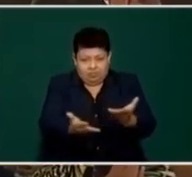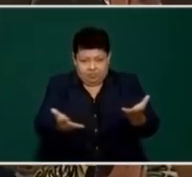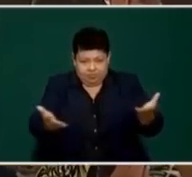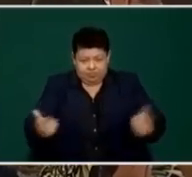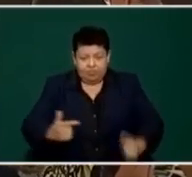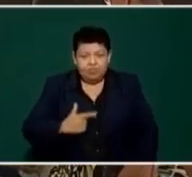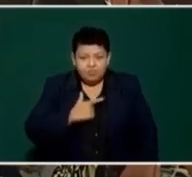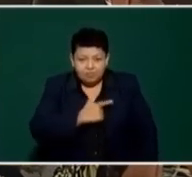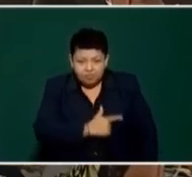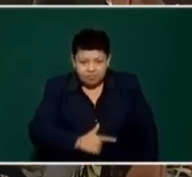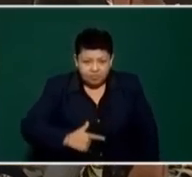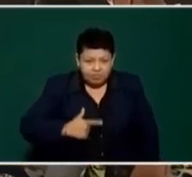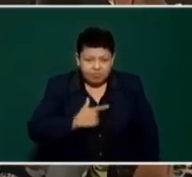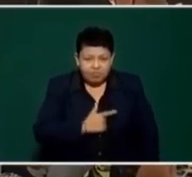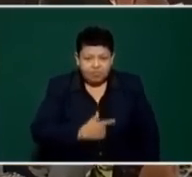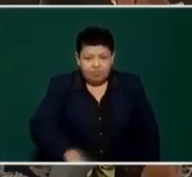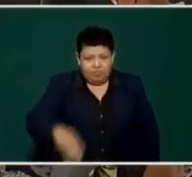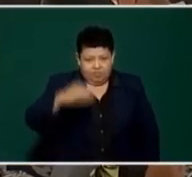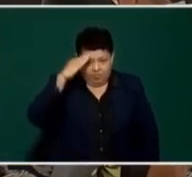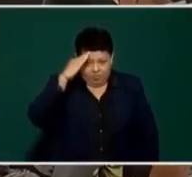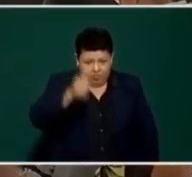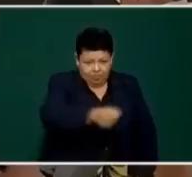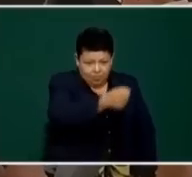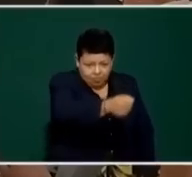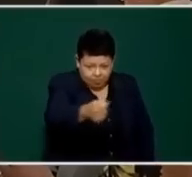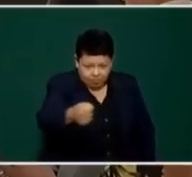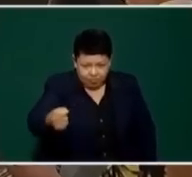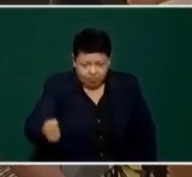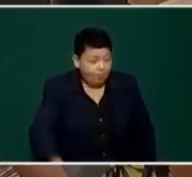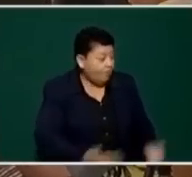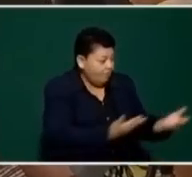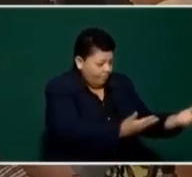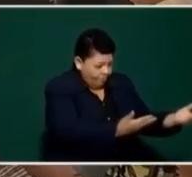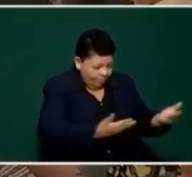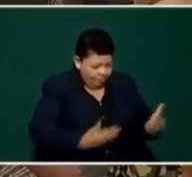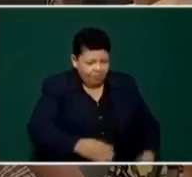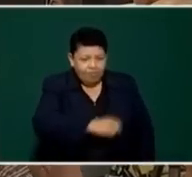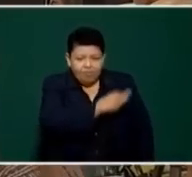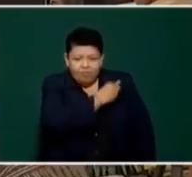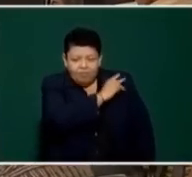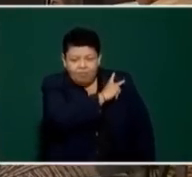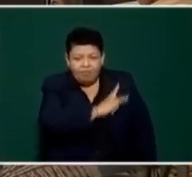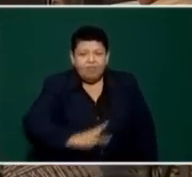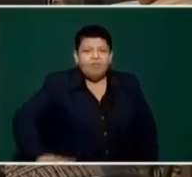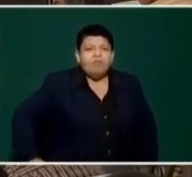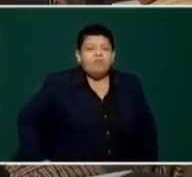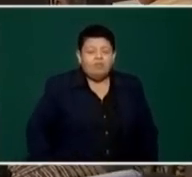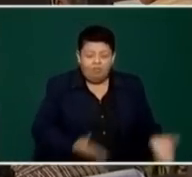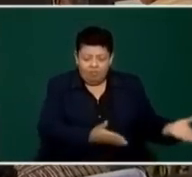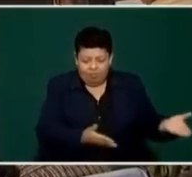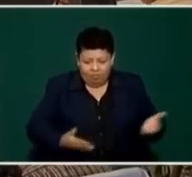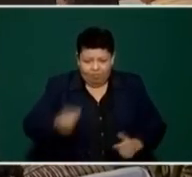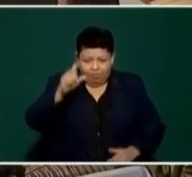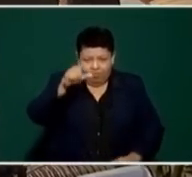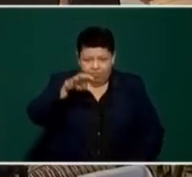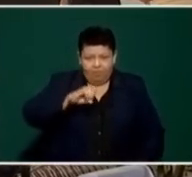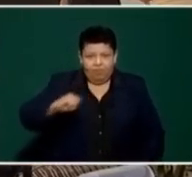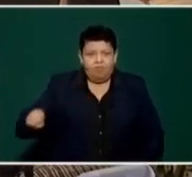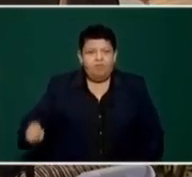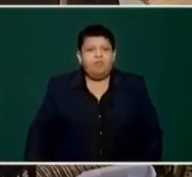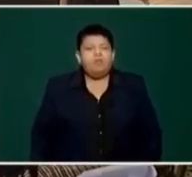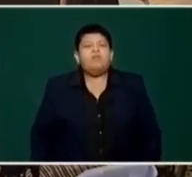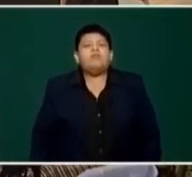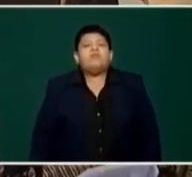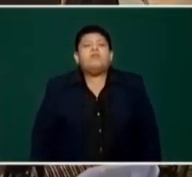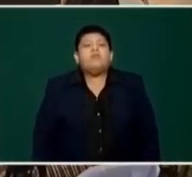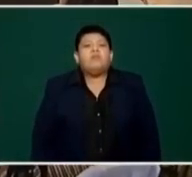gusto de saludarles, de recibir al señor presidente aquí en Quintana Roo y al Gabinete de